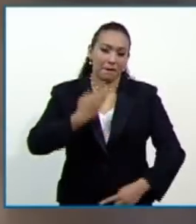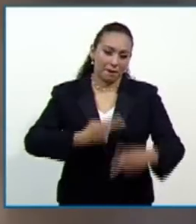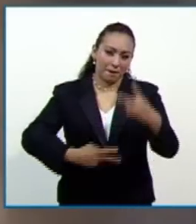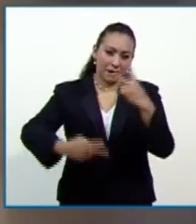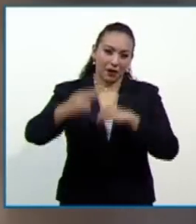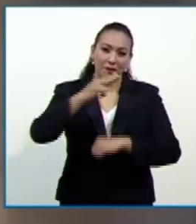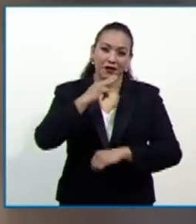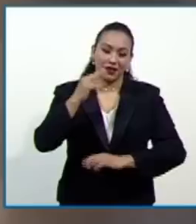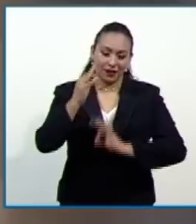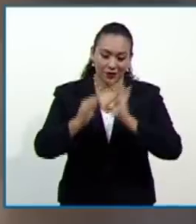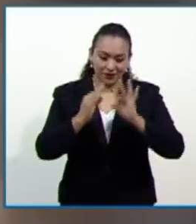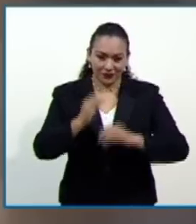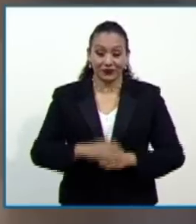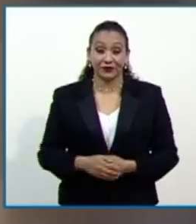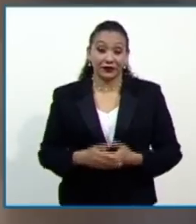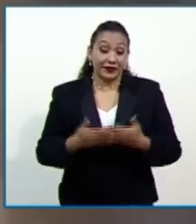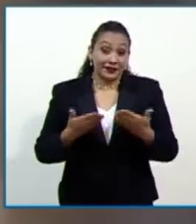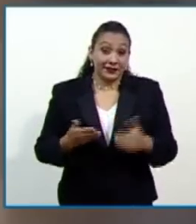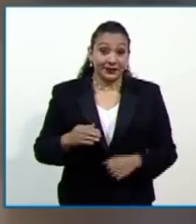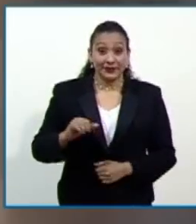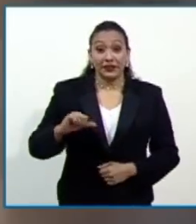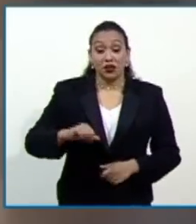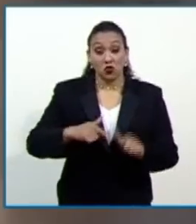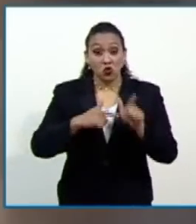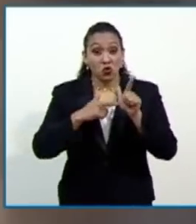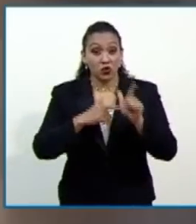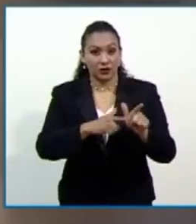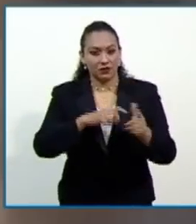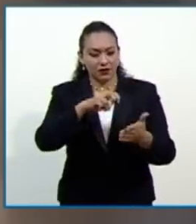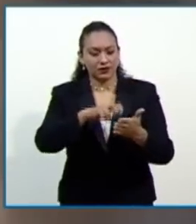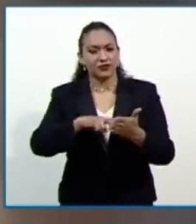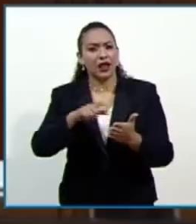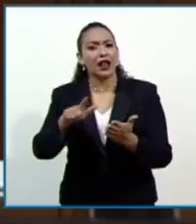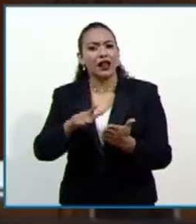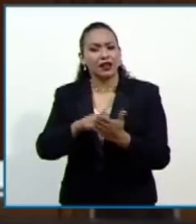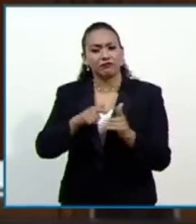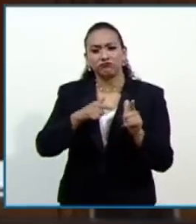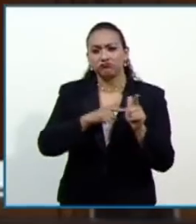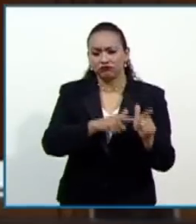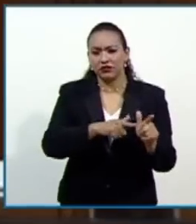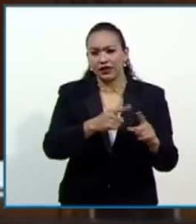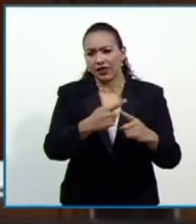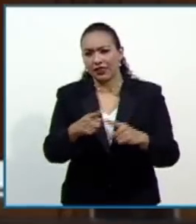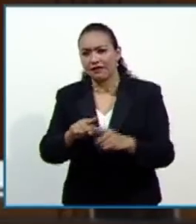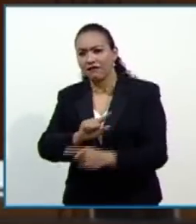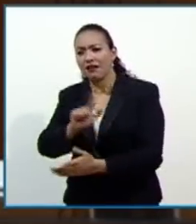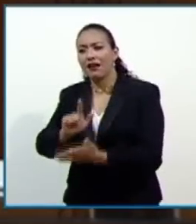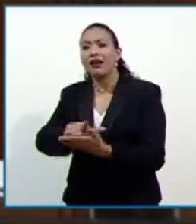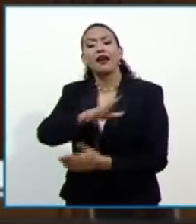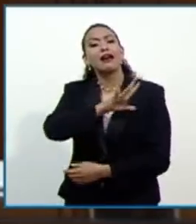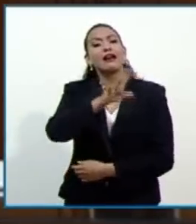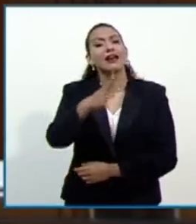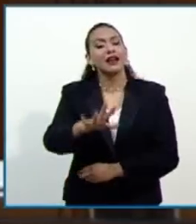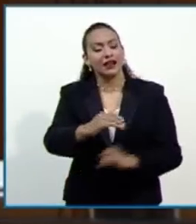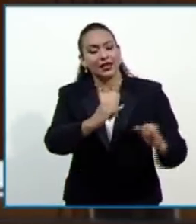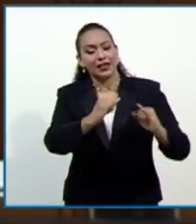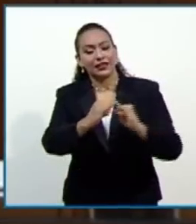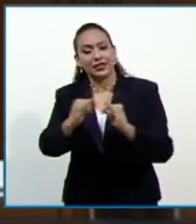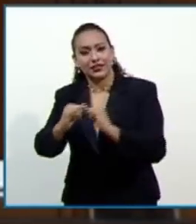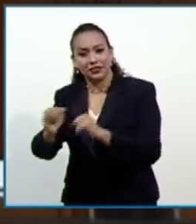esta transmisión. Seguirán vigentes diversas disposiciones de la Ley General de